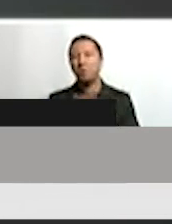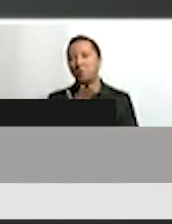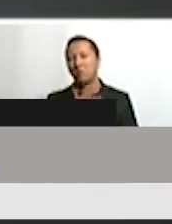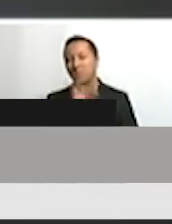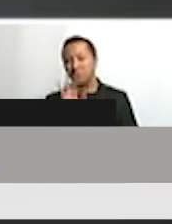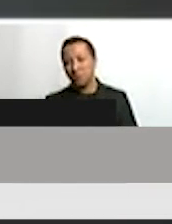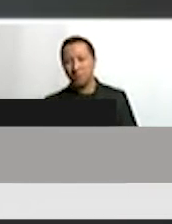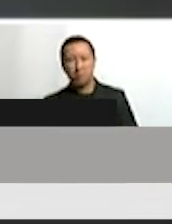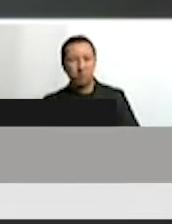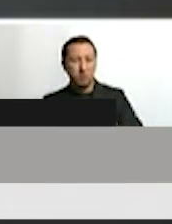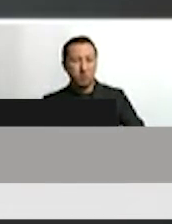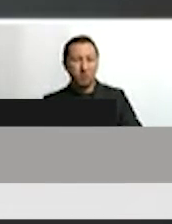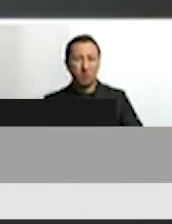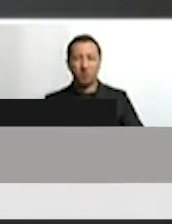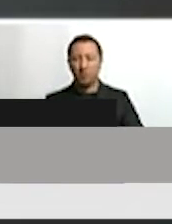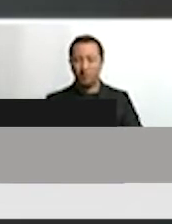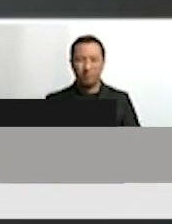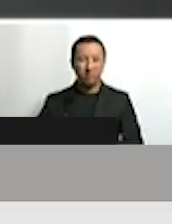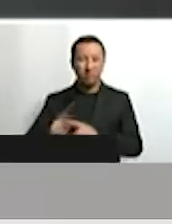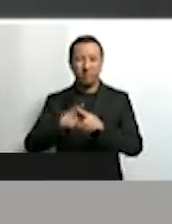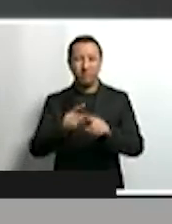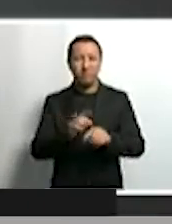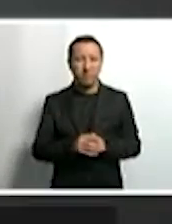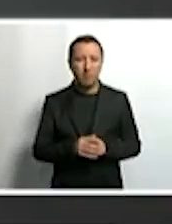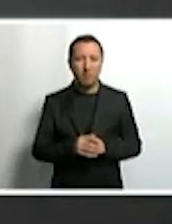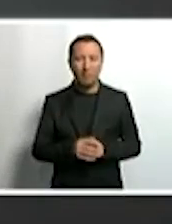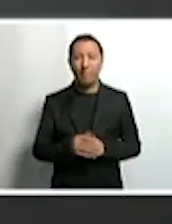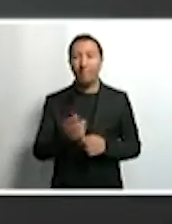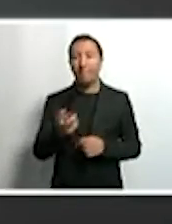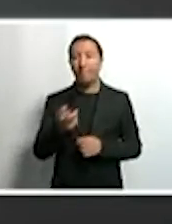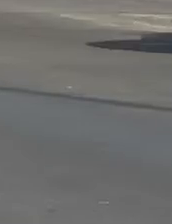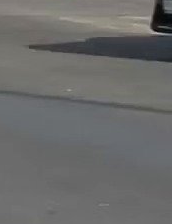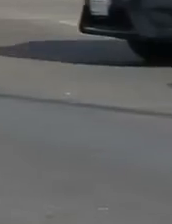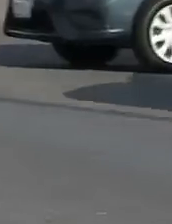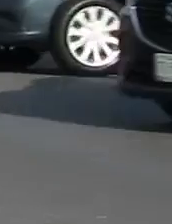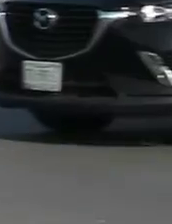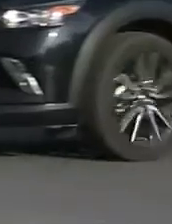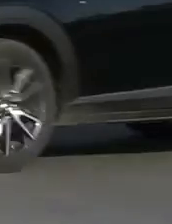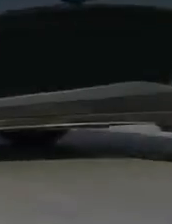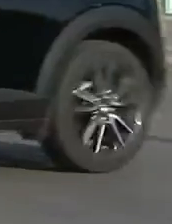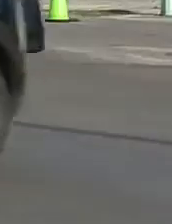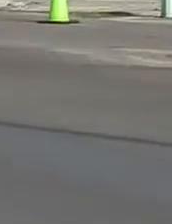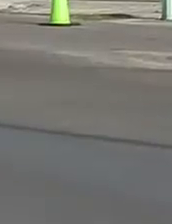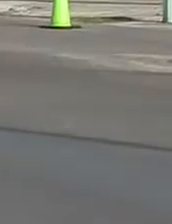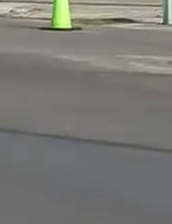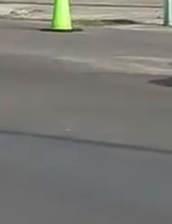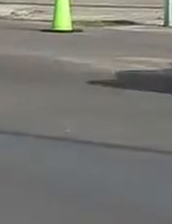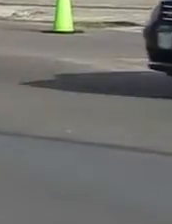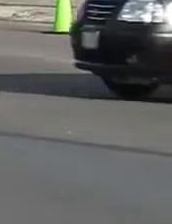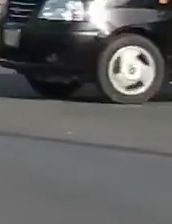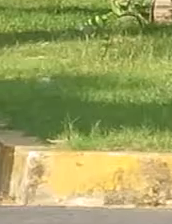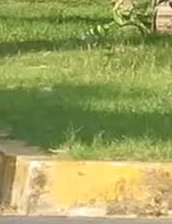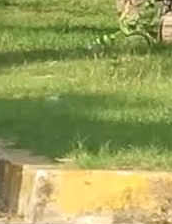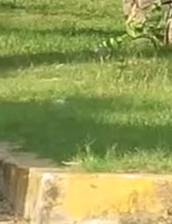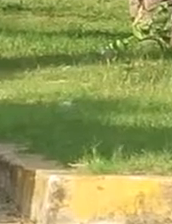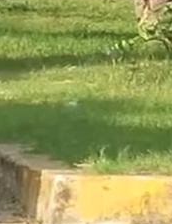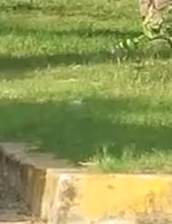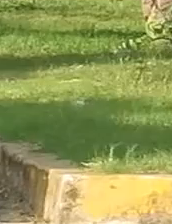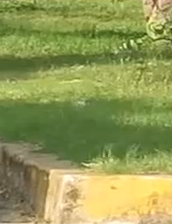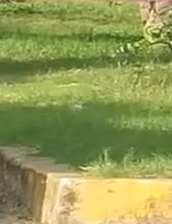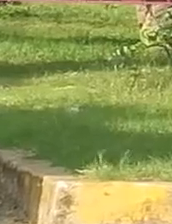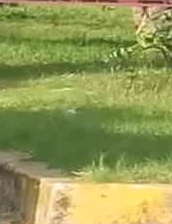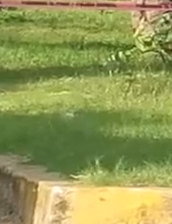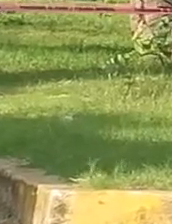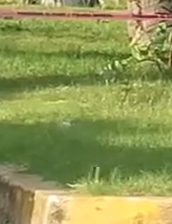ocupación hospitalaria y que no podemos permitir que sigan creciendo. El gobernador Carlos Joaquín estableció el cierre de